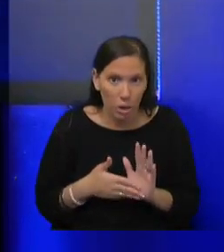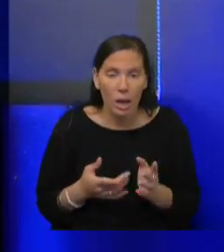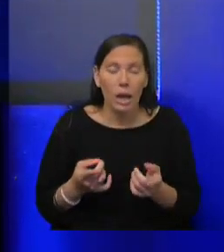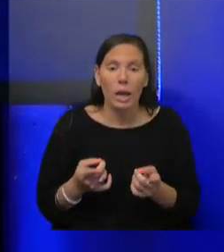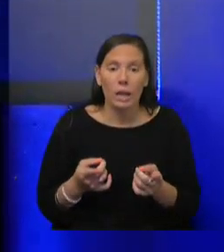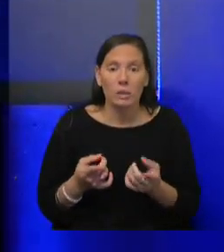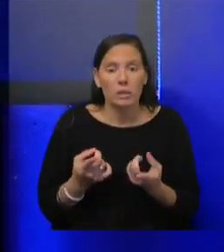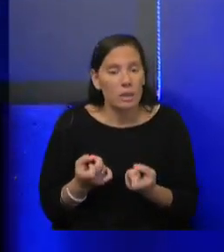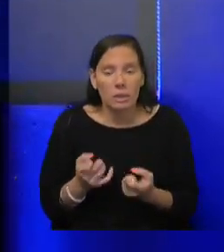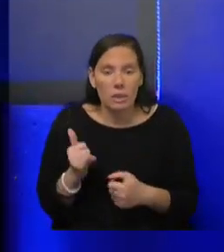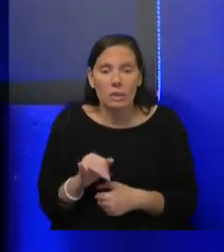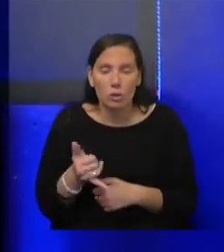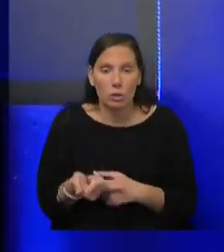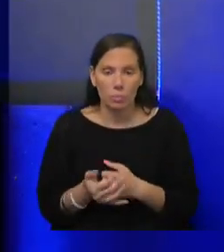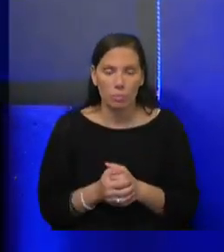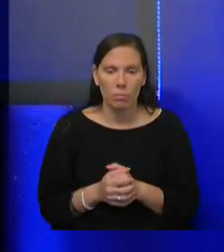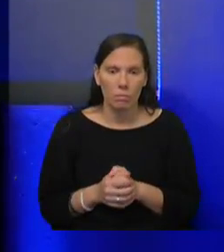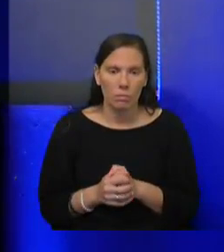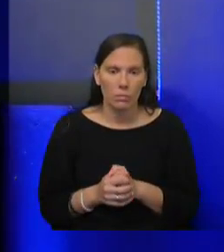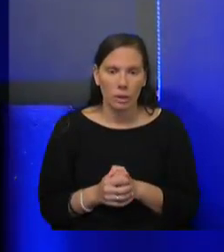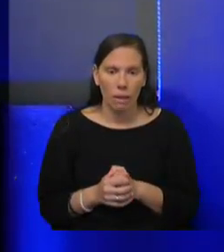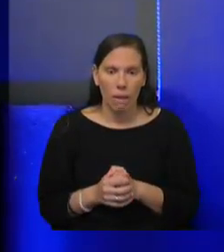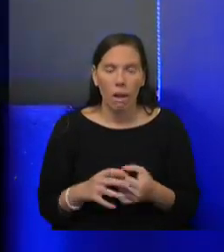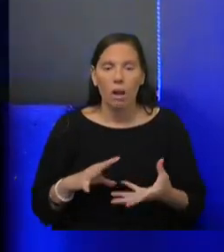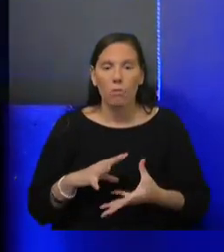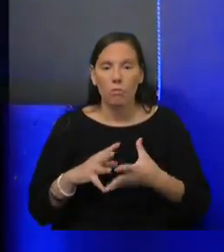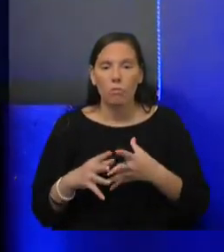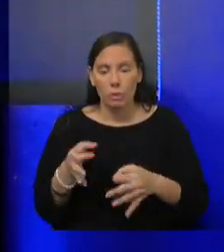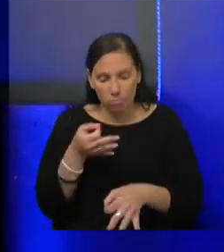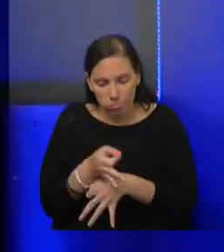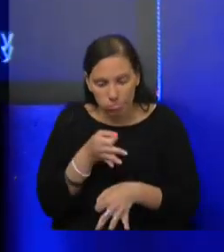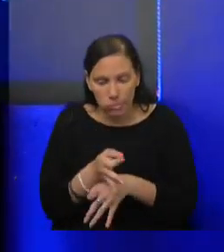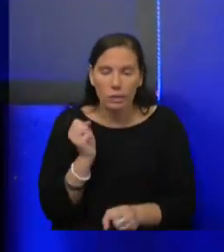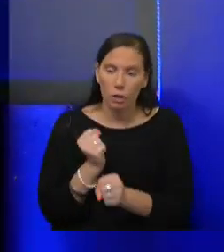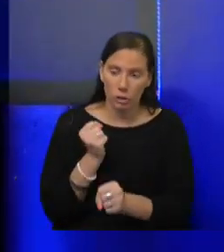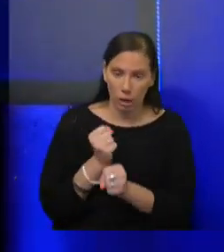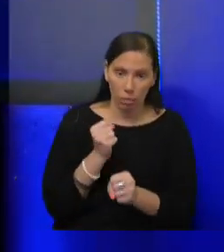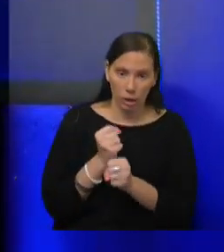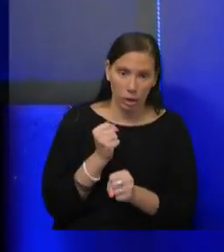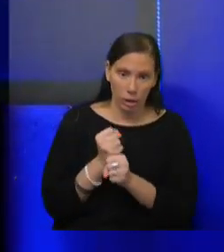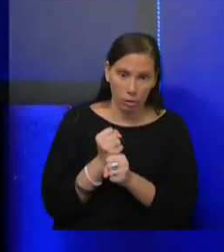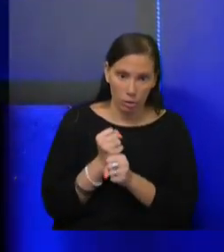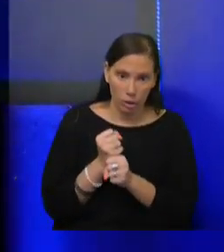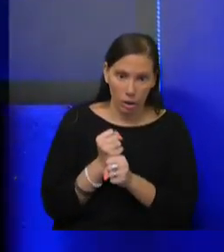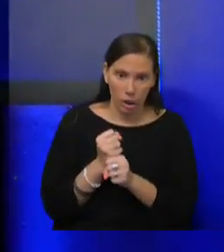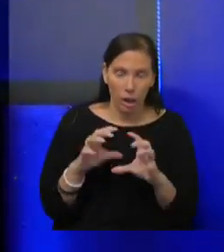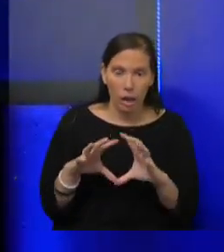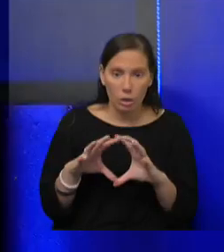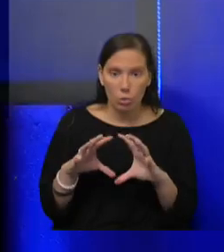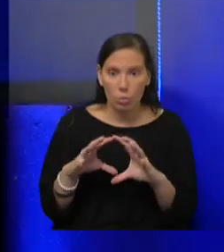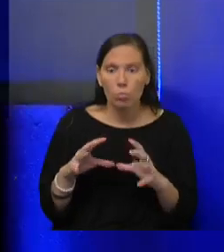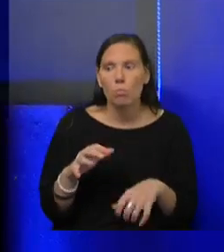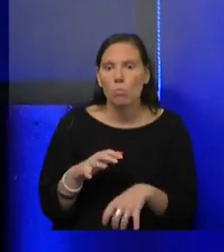mundo u otro la formación de nuestros trabajadores por supuesto en un mundo del trabajo tan